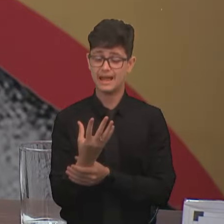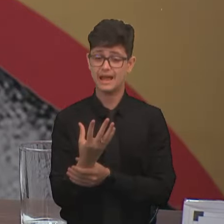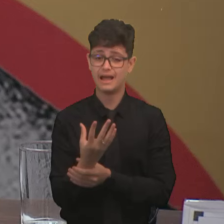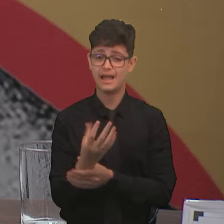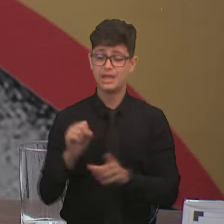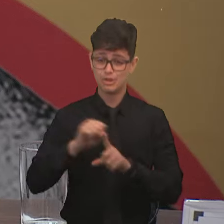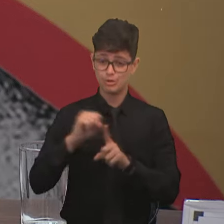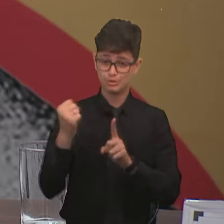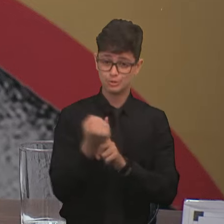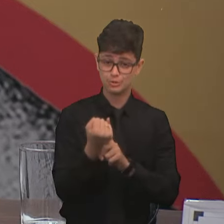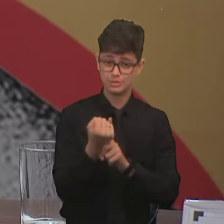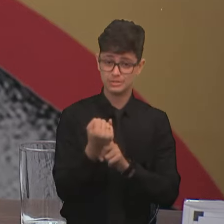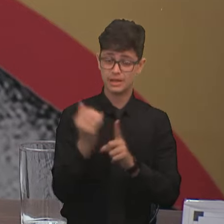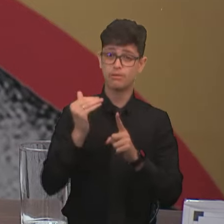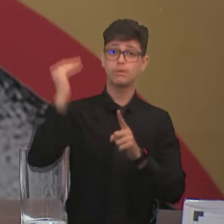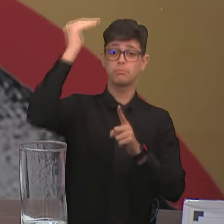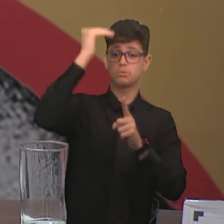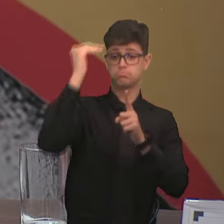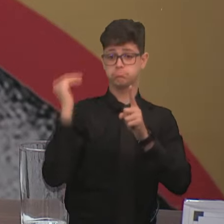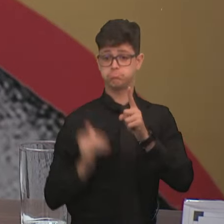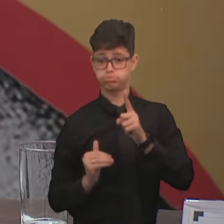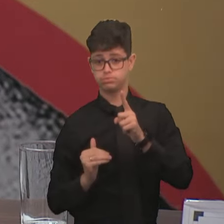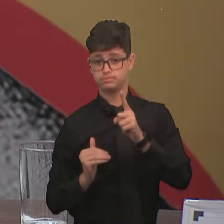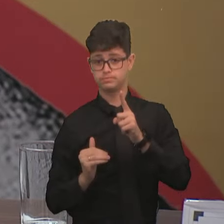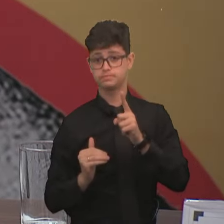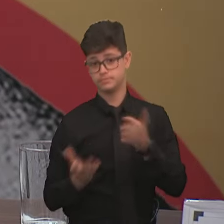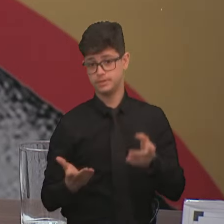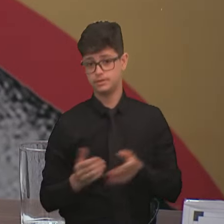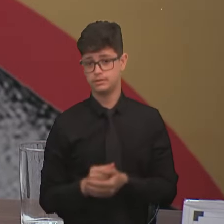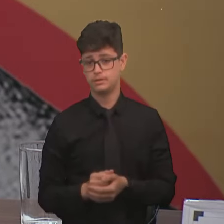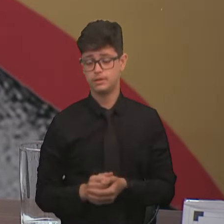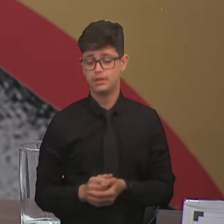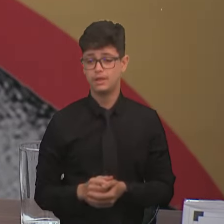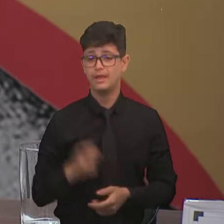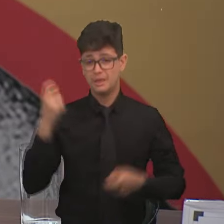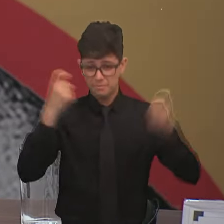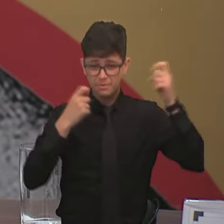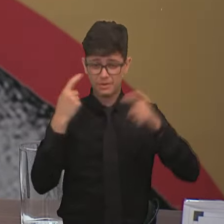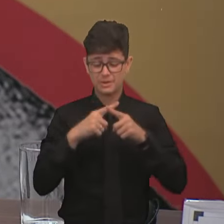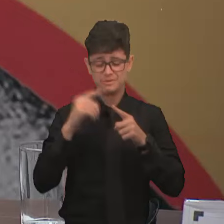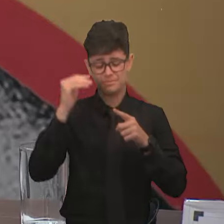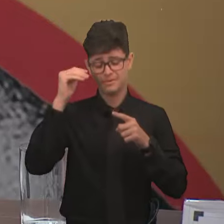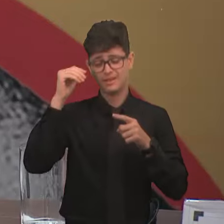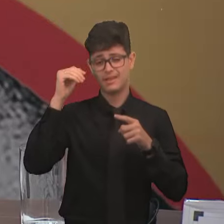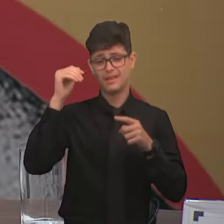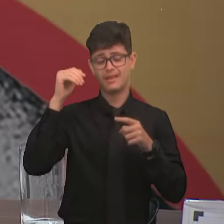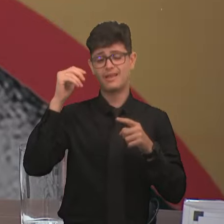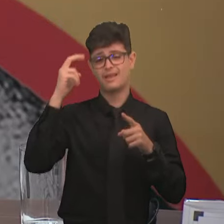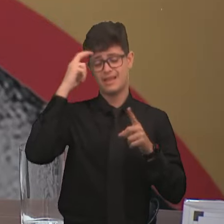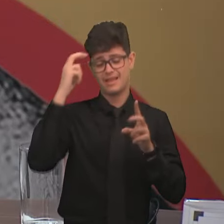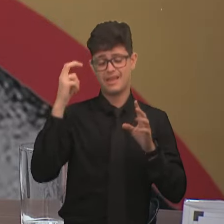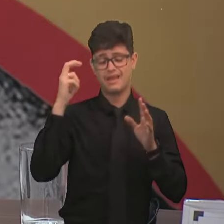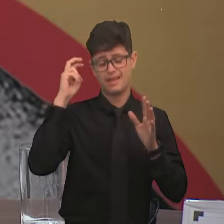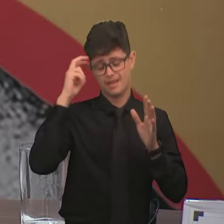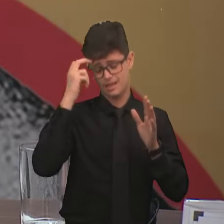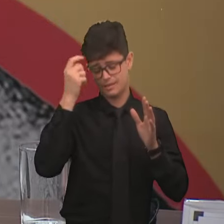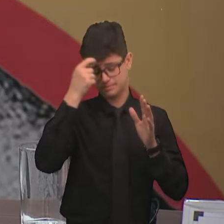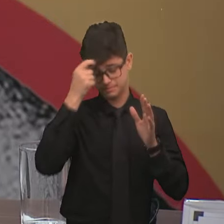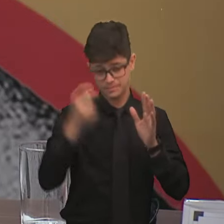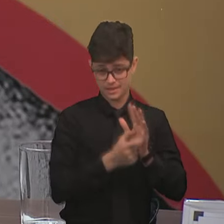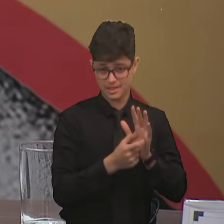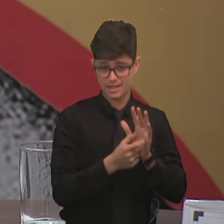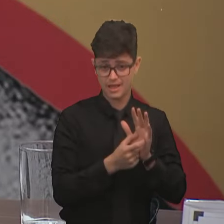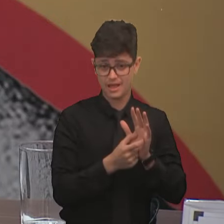desigualdades sociales. Eso es particularmente preocupante cuando IA es usada en procesos de toma de